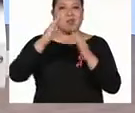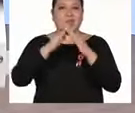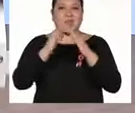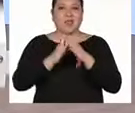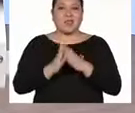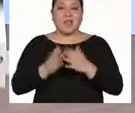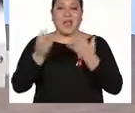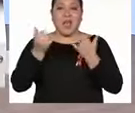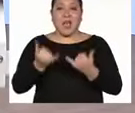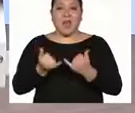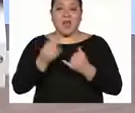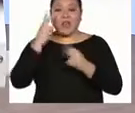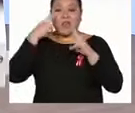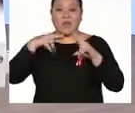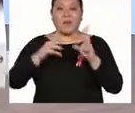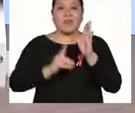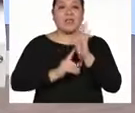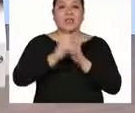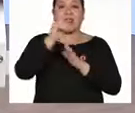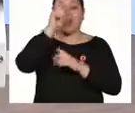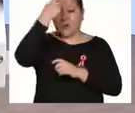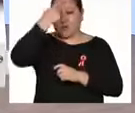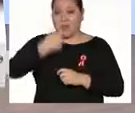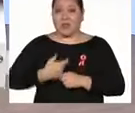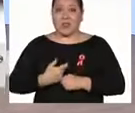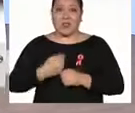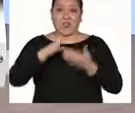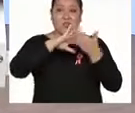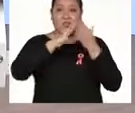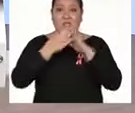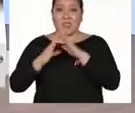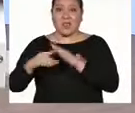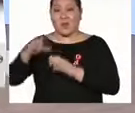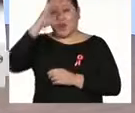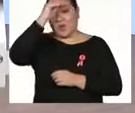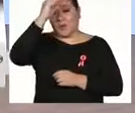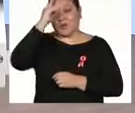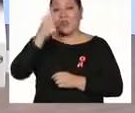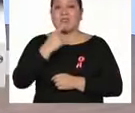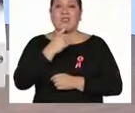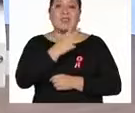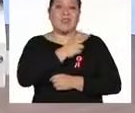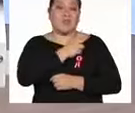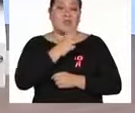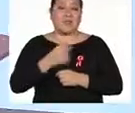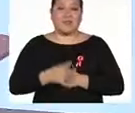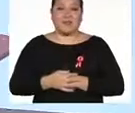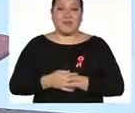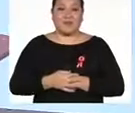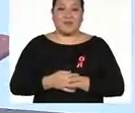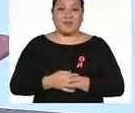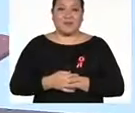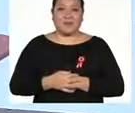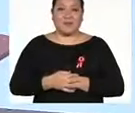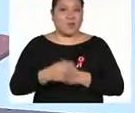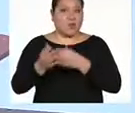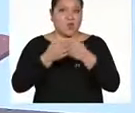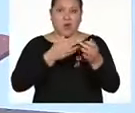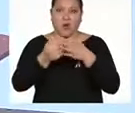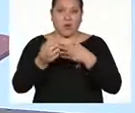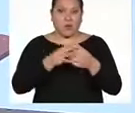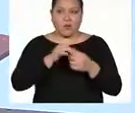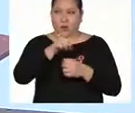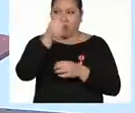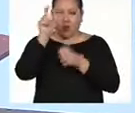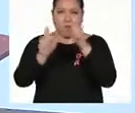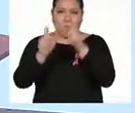nos toca ver el área de desarrollo personal, ciudadanía y cívica para las chicas y chicos de segundo de secundaria. No hay problema si alguien más en tu hogar